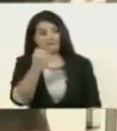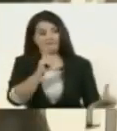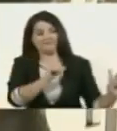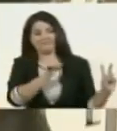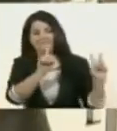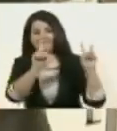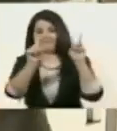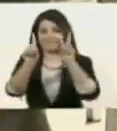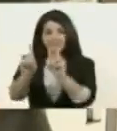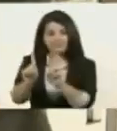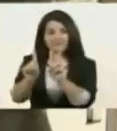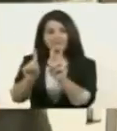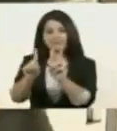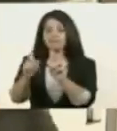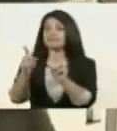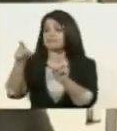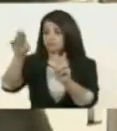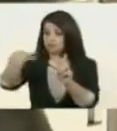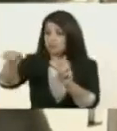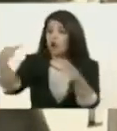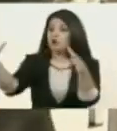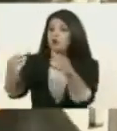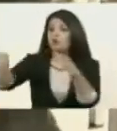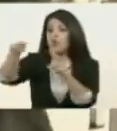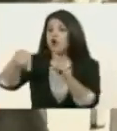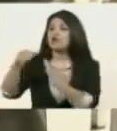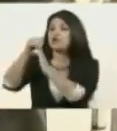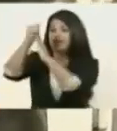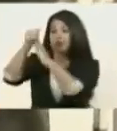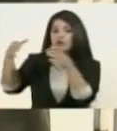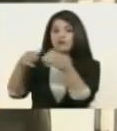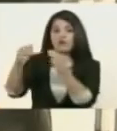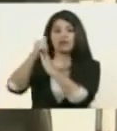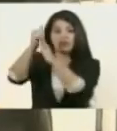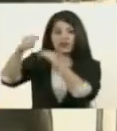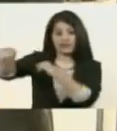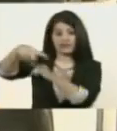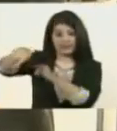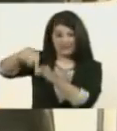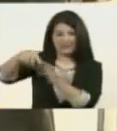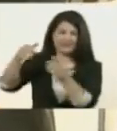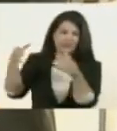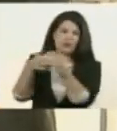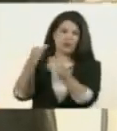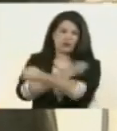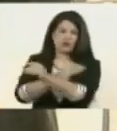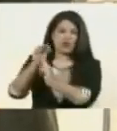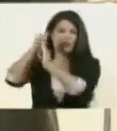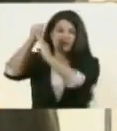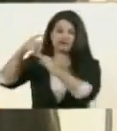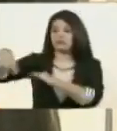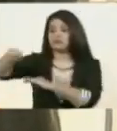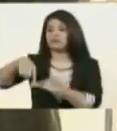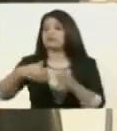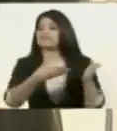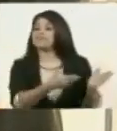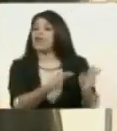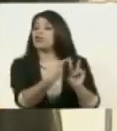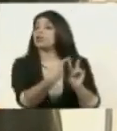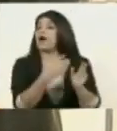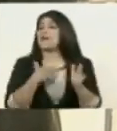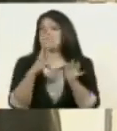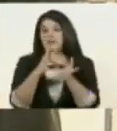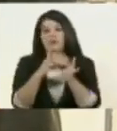ante el grupo de... ¿Los que estaban liderando? Sí, ante el grupo de todos los que estaban allí, como los amigos, y